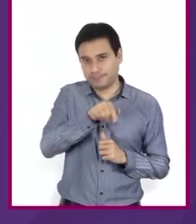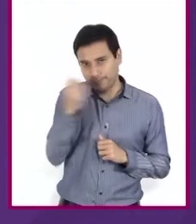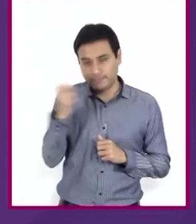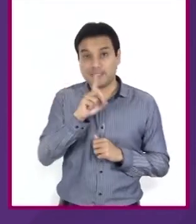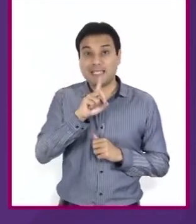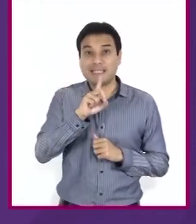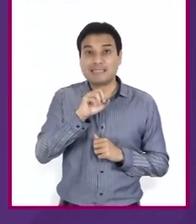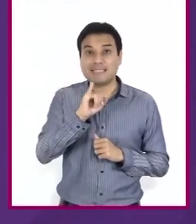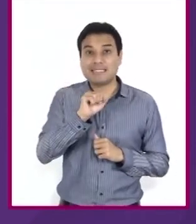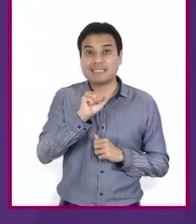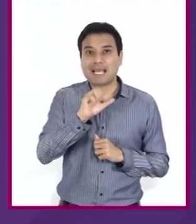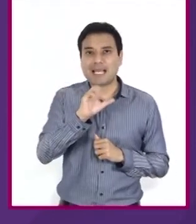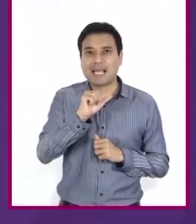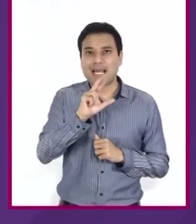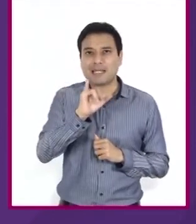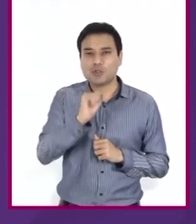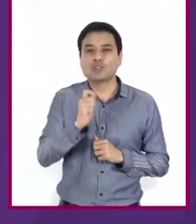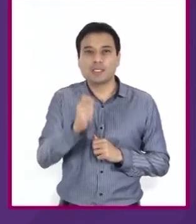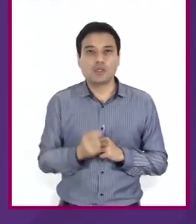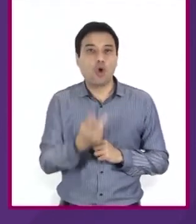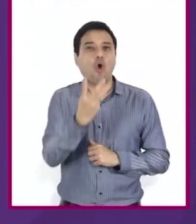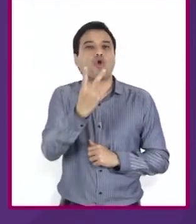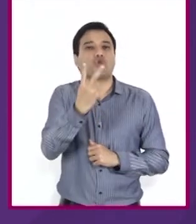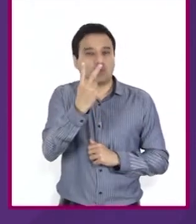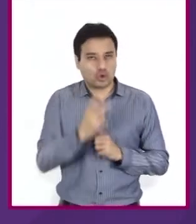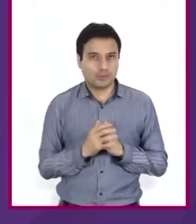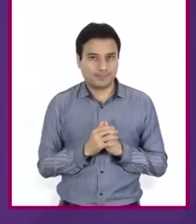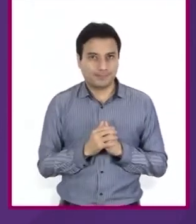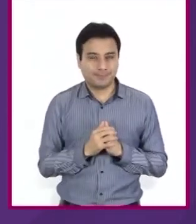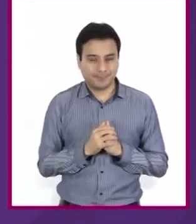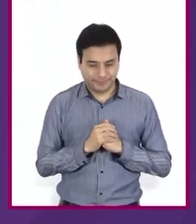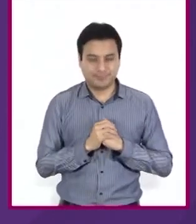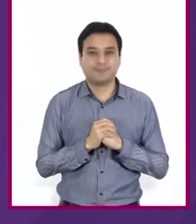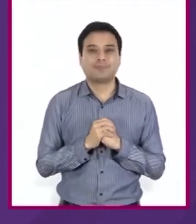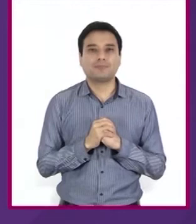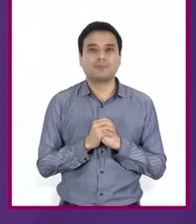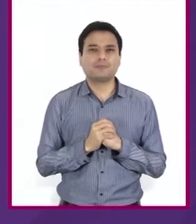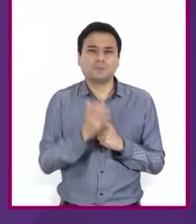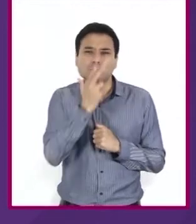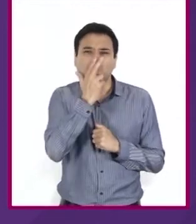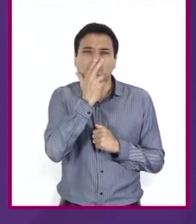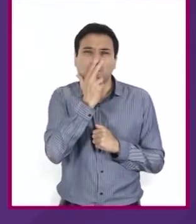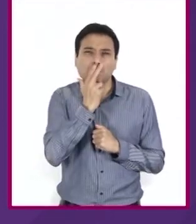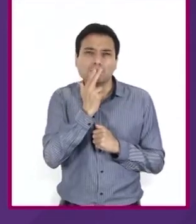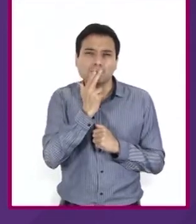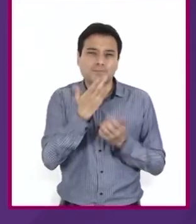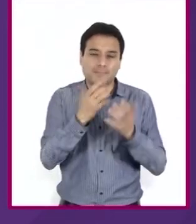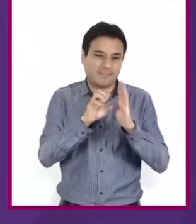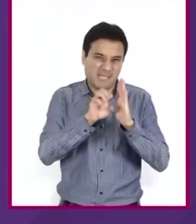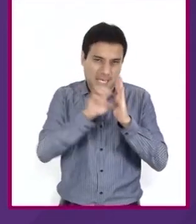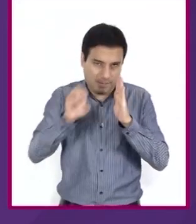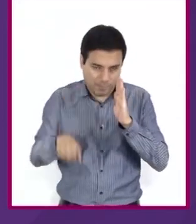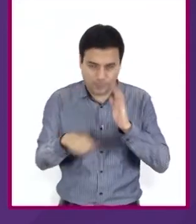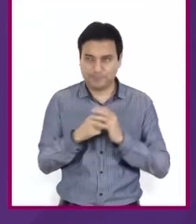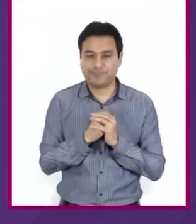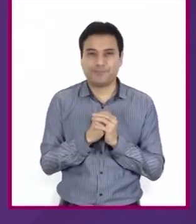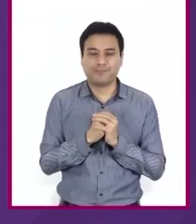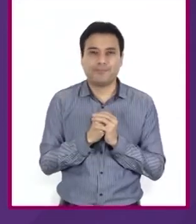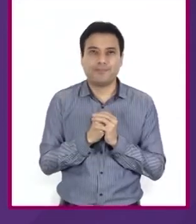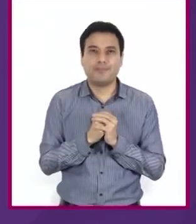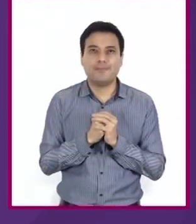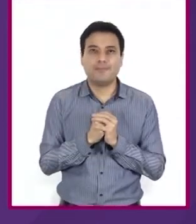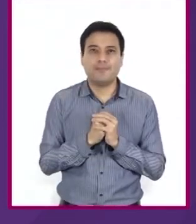Disacáridos formados por 2 monosacáridos son de sabor dulce. Ejemplo de estos son